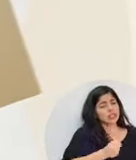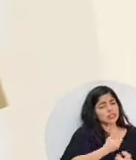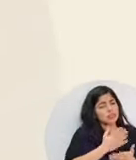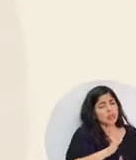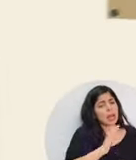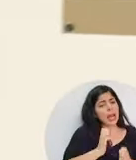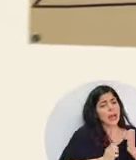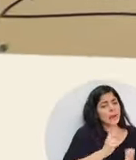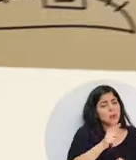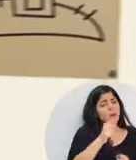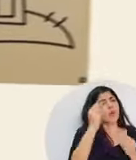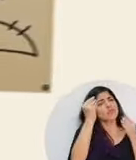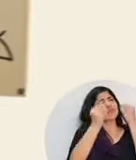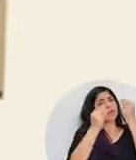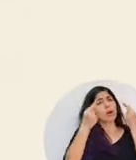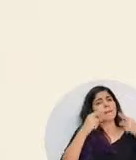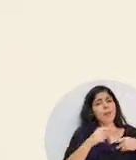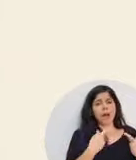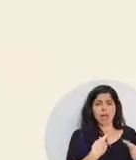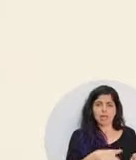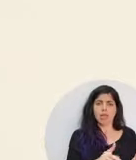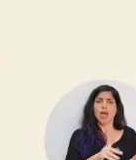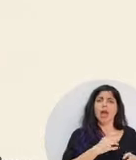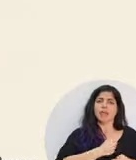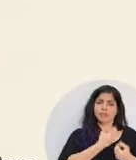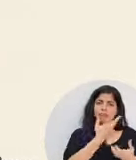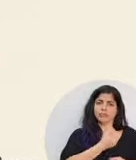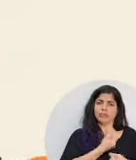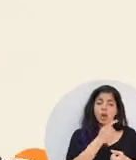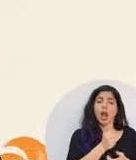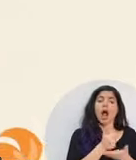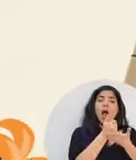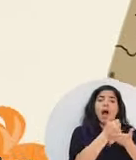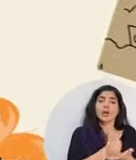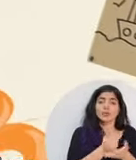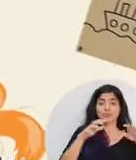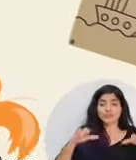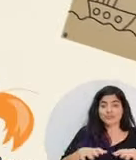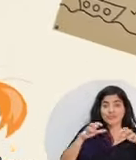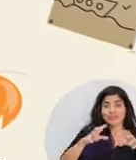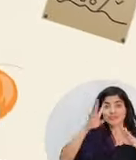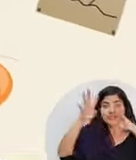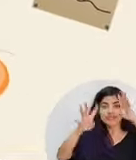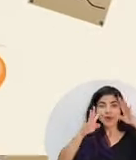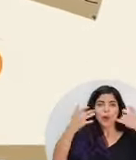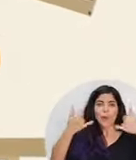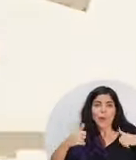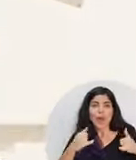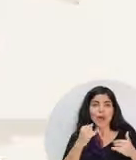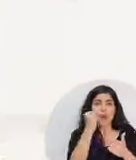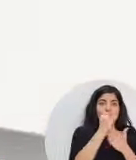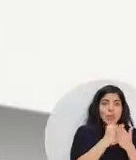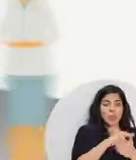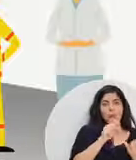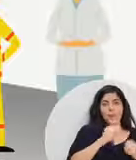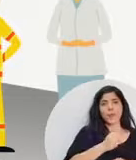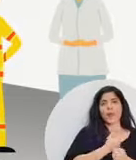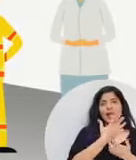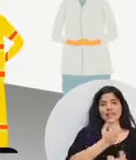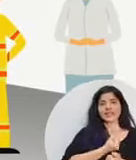sus emociones y lo que piensan sobre lo que está sucediendo. Ayúdelos a utilizar las actividades creativas como el juego y el dibujo para